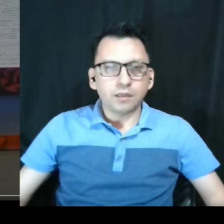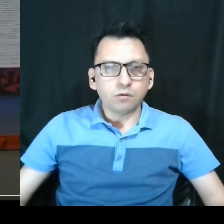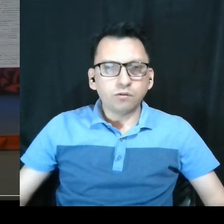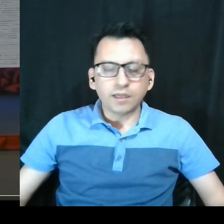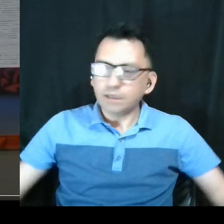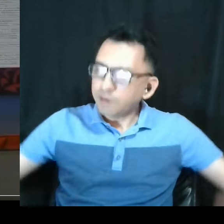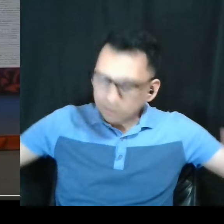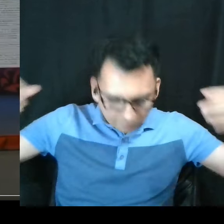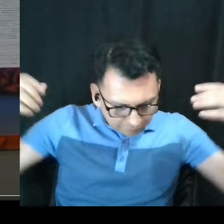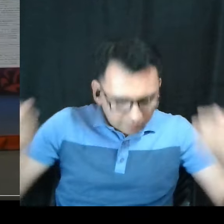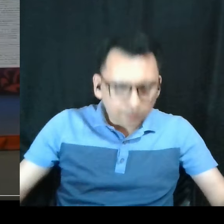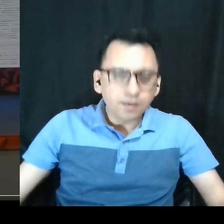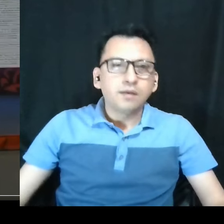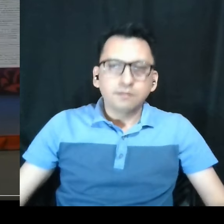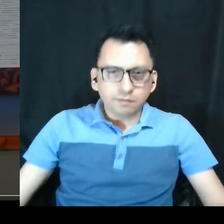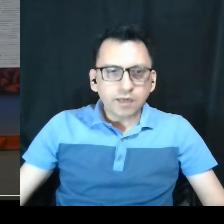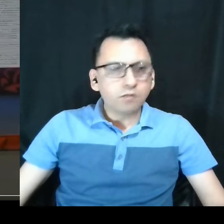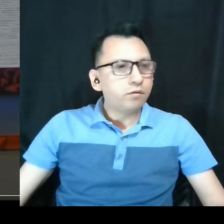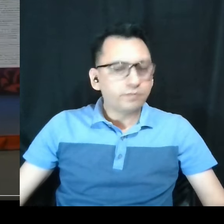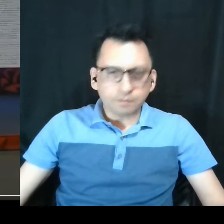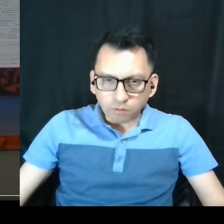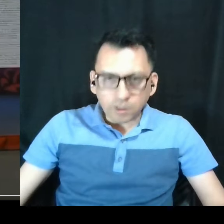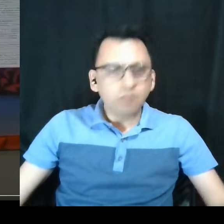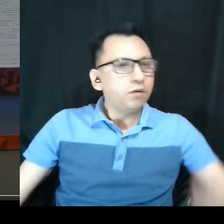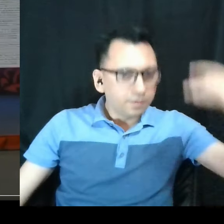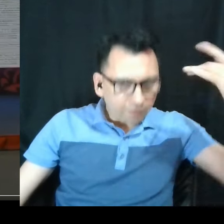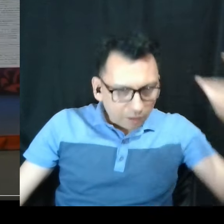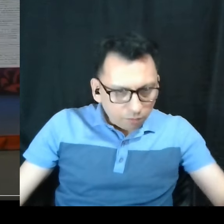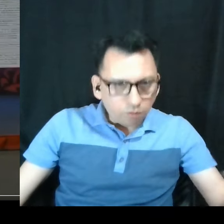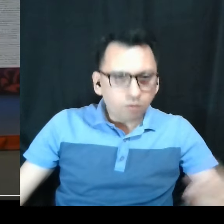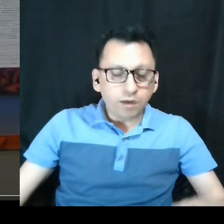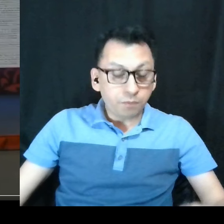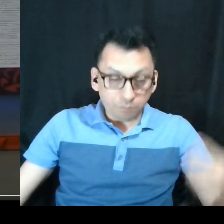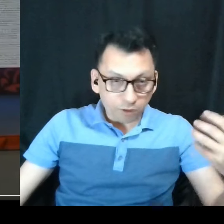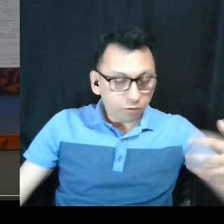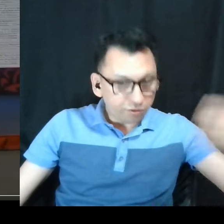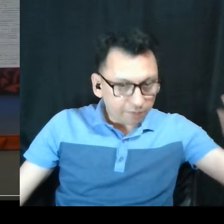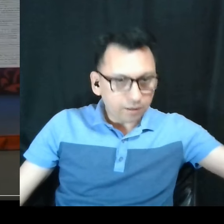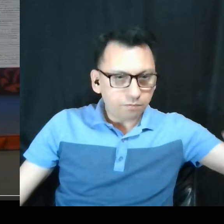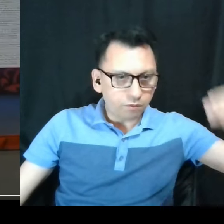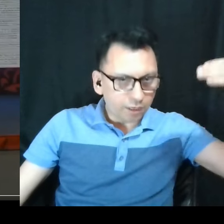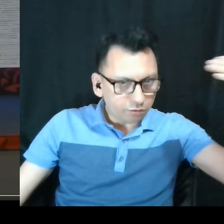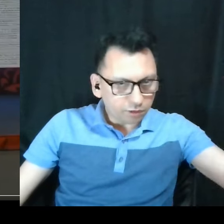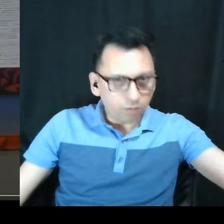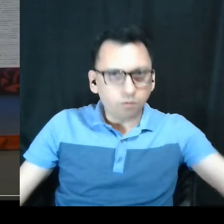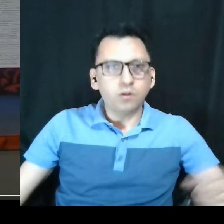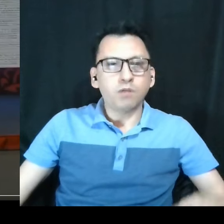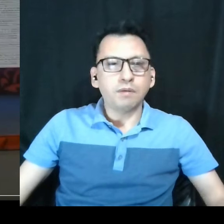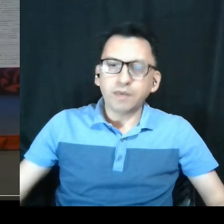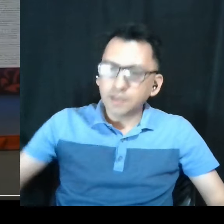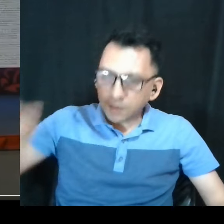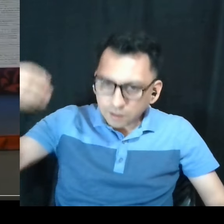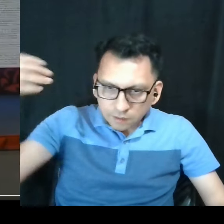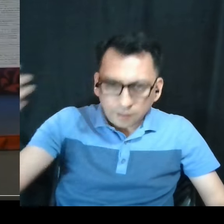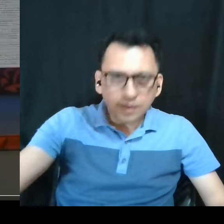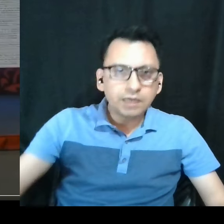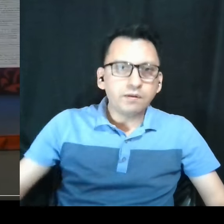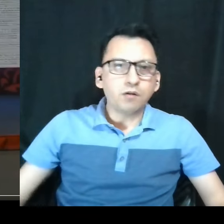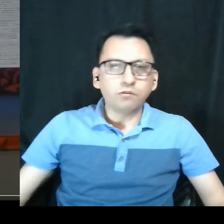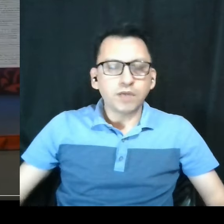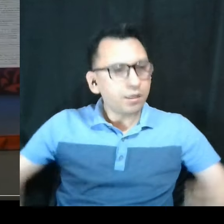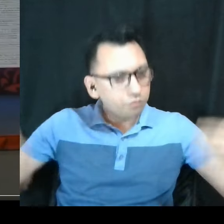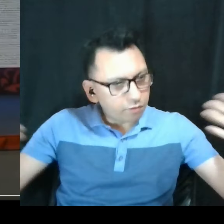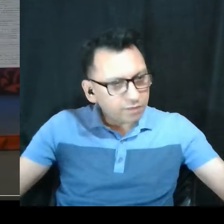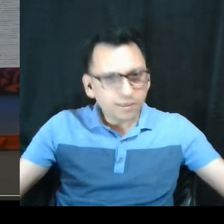venga de de Arturo Saldívar y decir sí sí cierto Está podrido se equivocó el poder judicial está podrido se equivocó Norma piña